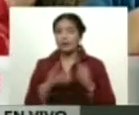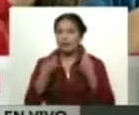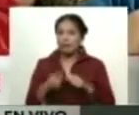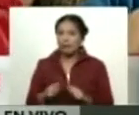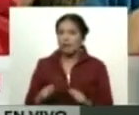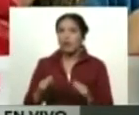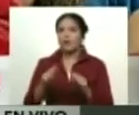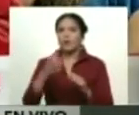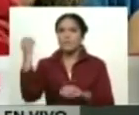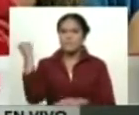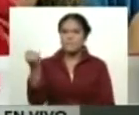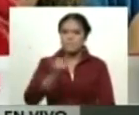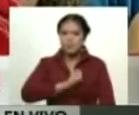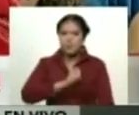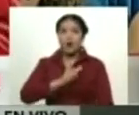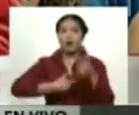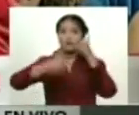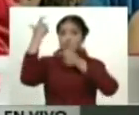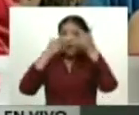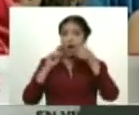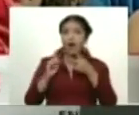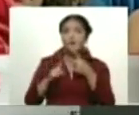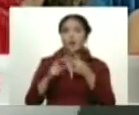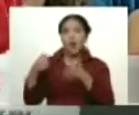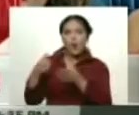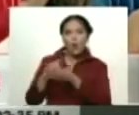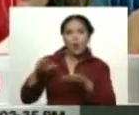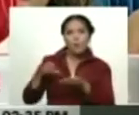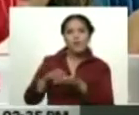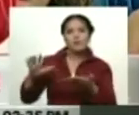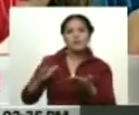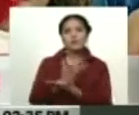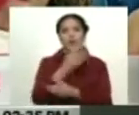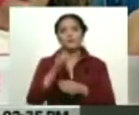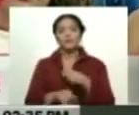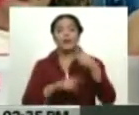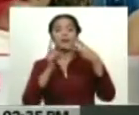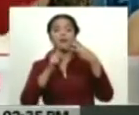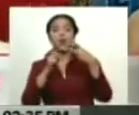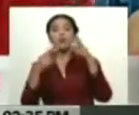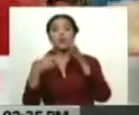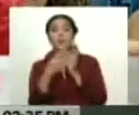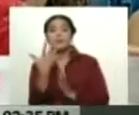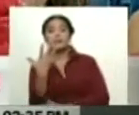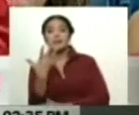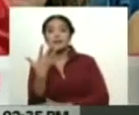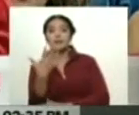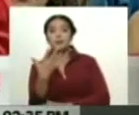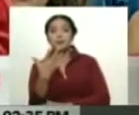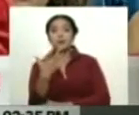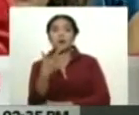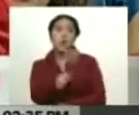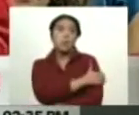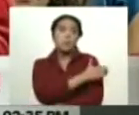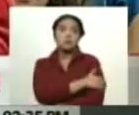de magnicidio contra el comandante Chávez, golpes de Estado. La segunda, 2005, la derecha se retiró. Lamentablemente, es una